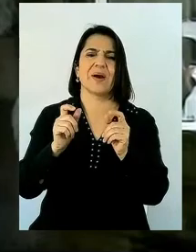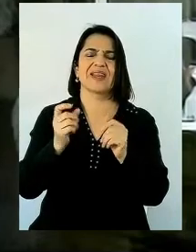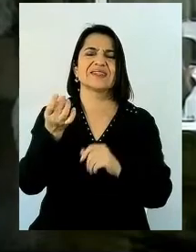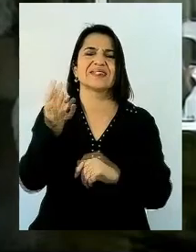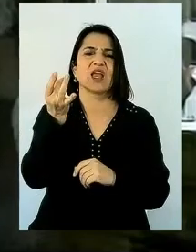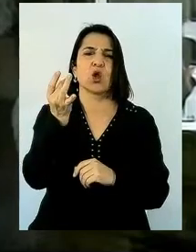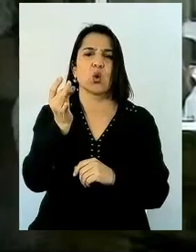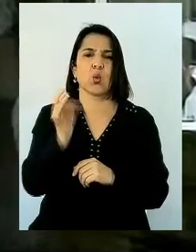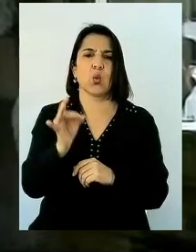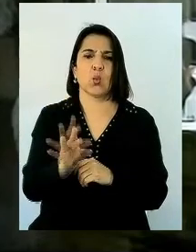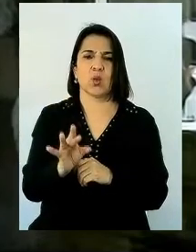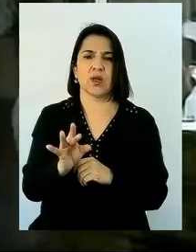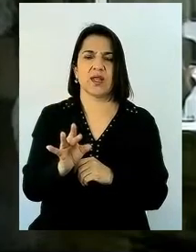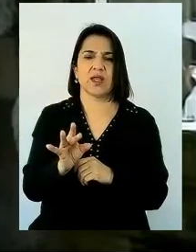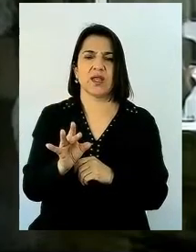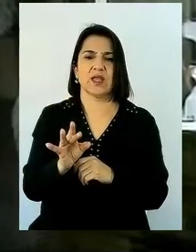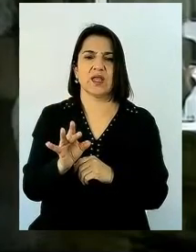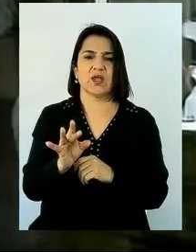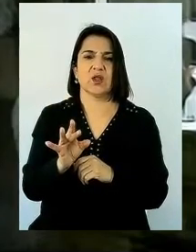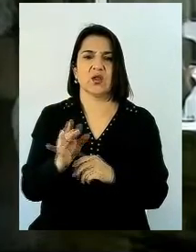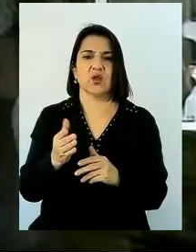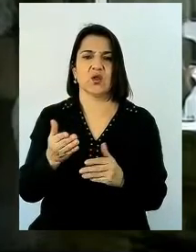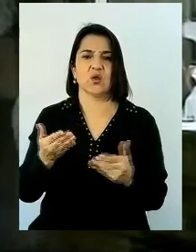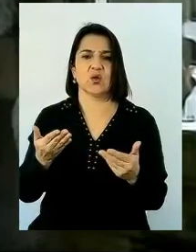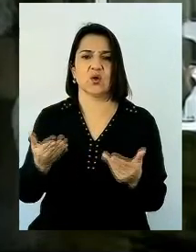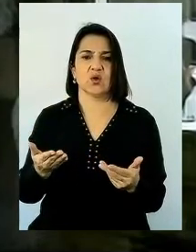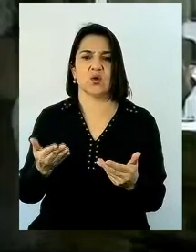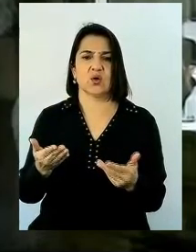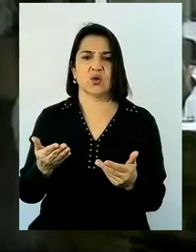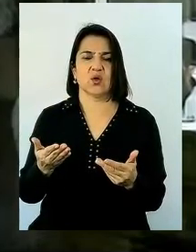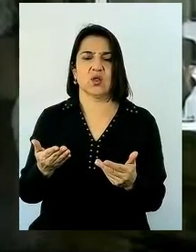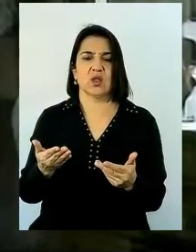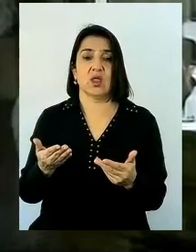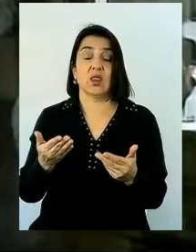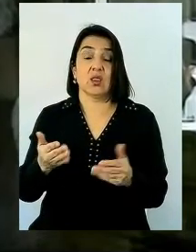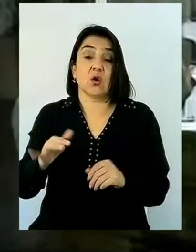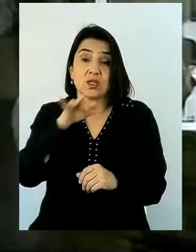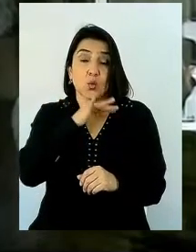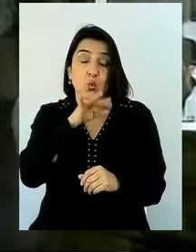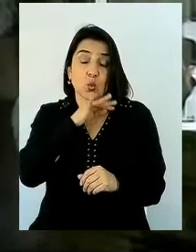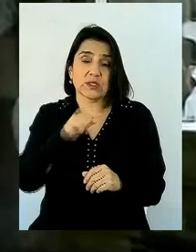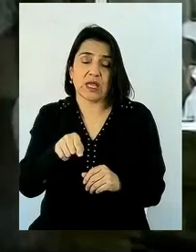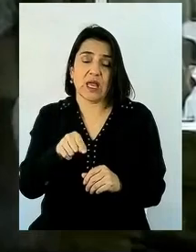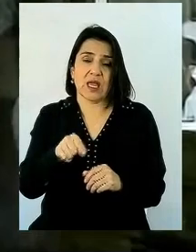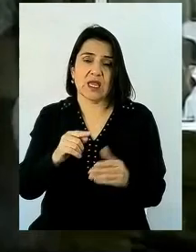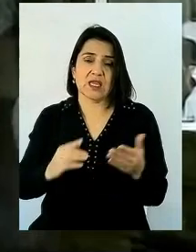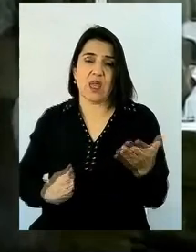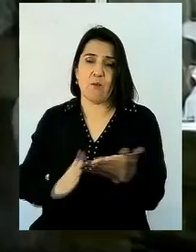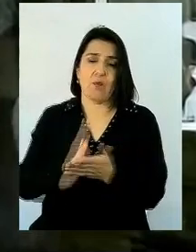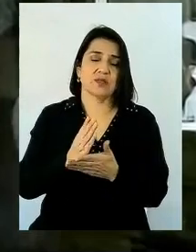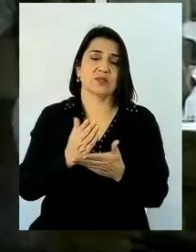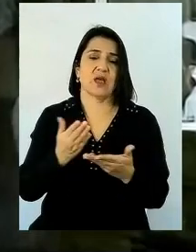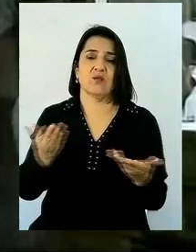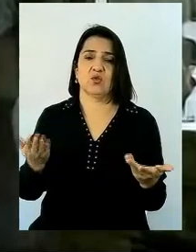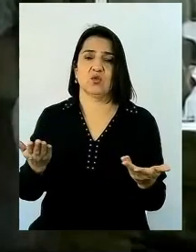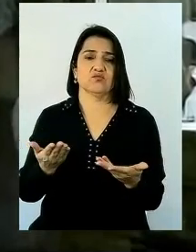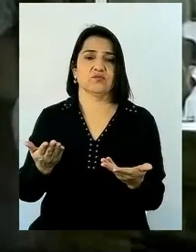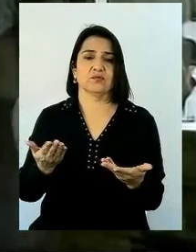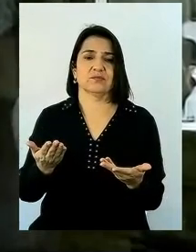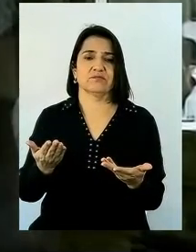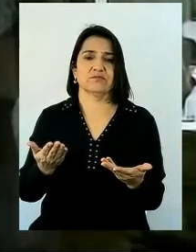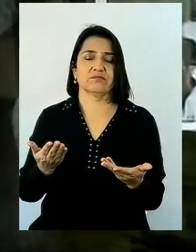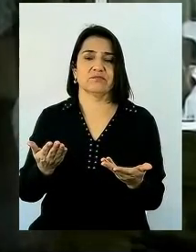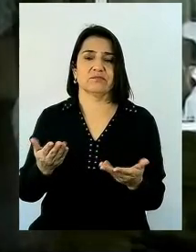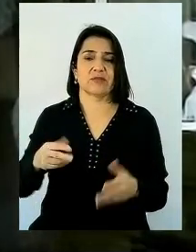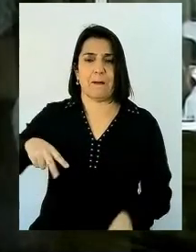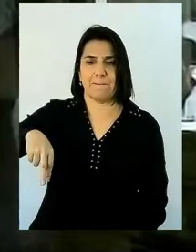donde se mantiene, donde se usa, y empezamos a tener comportamientos peatonales de alto riesgo